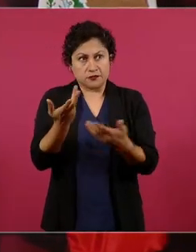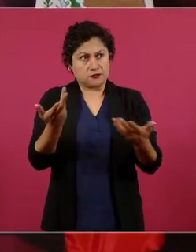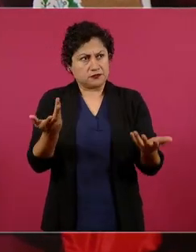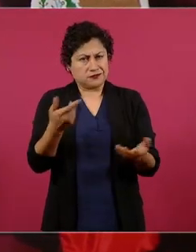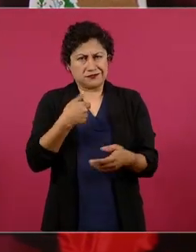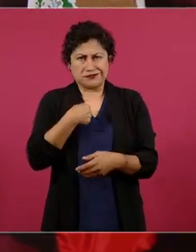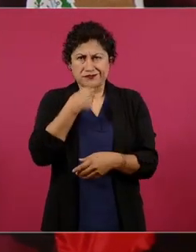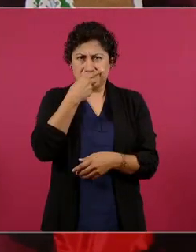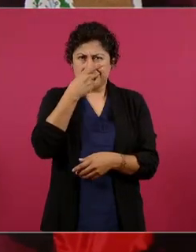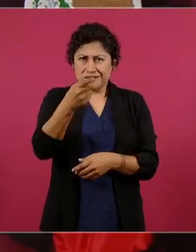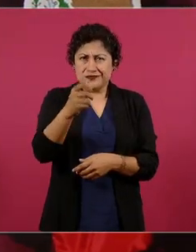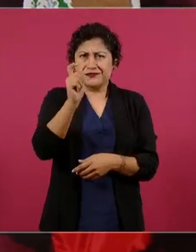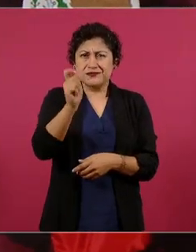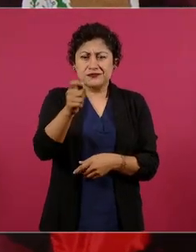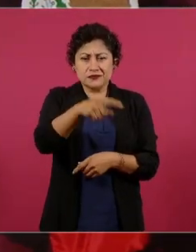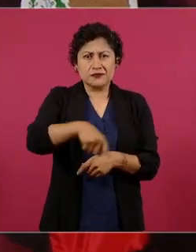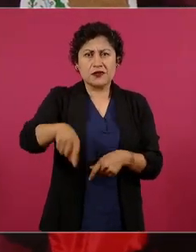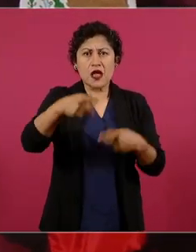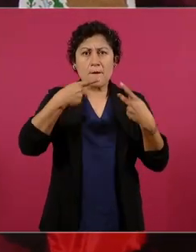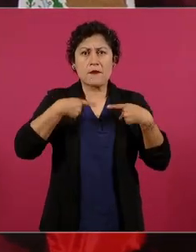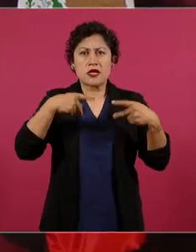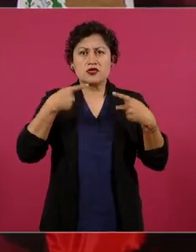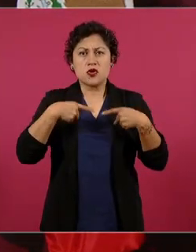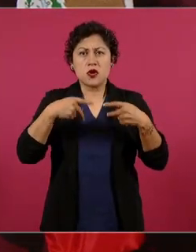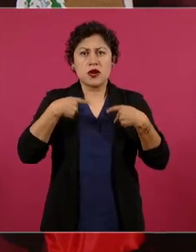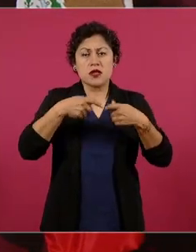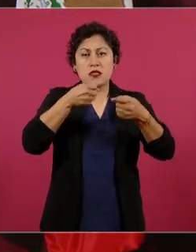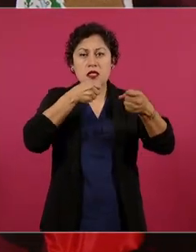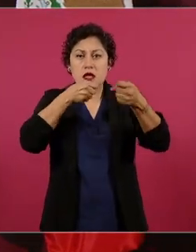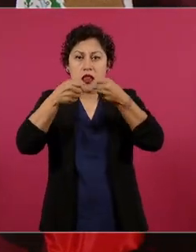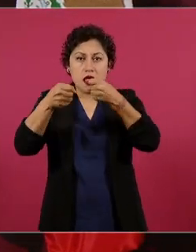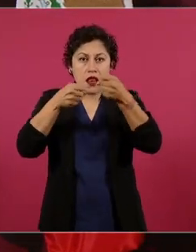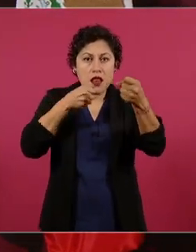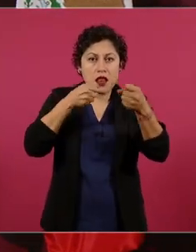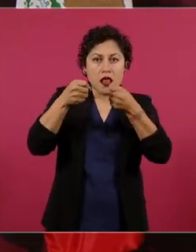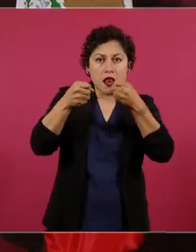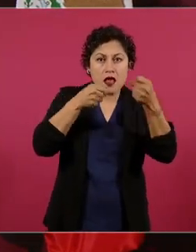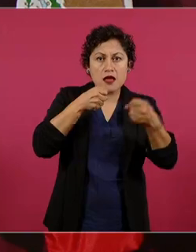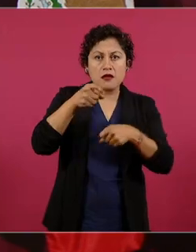donde a los famosos les pagan